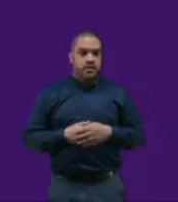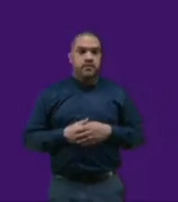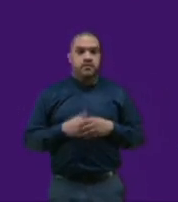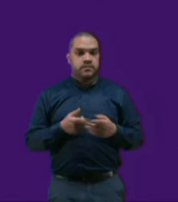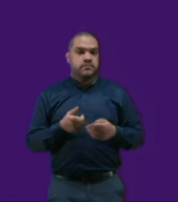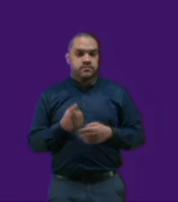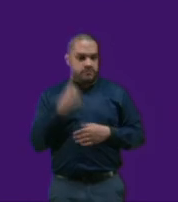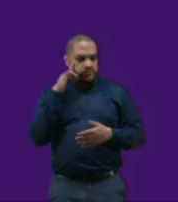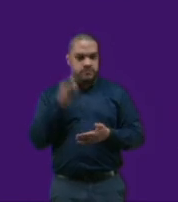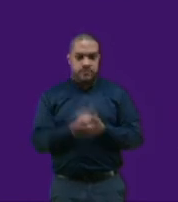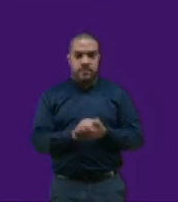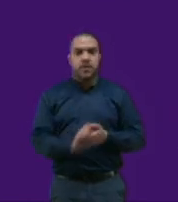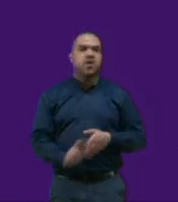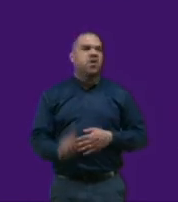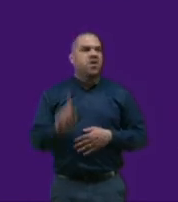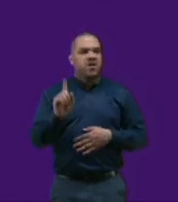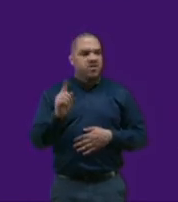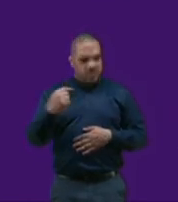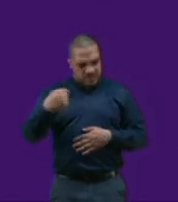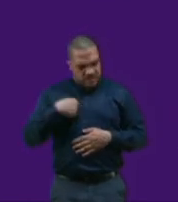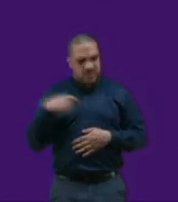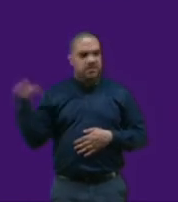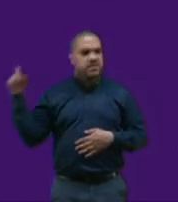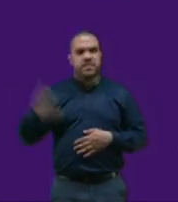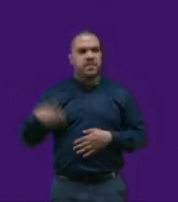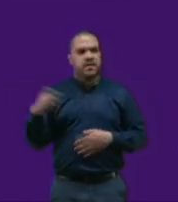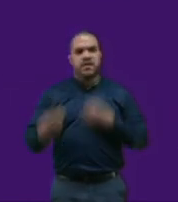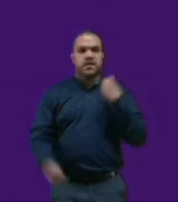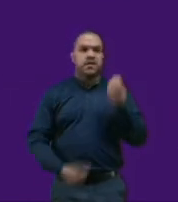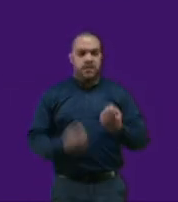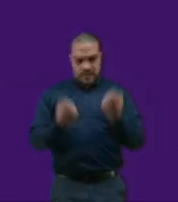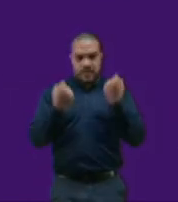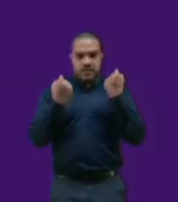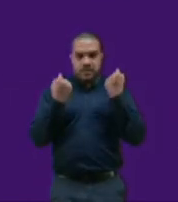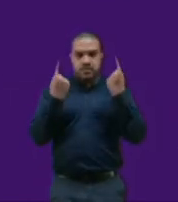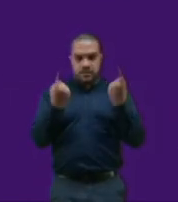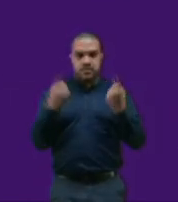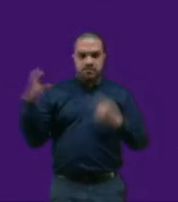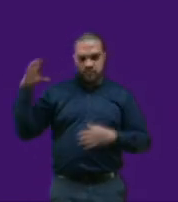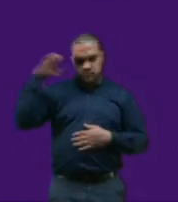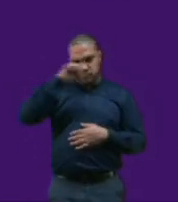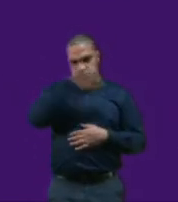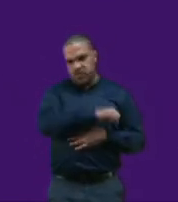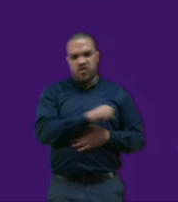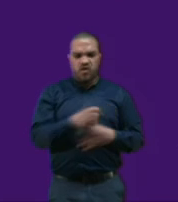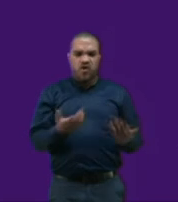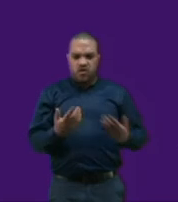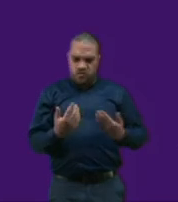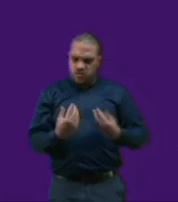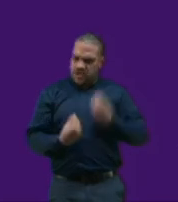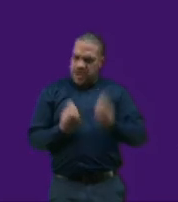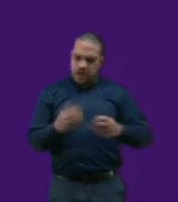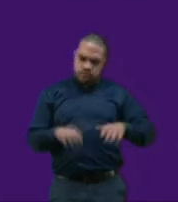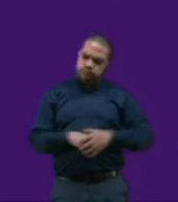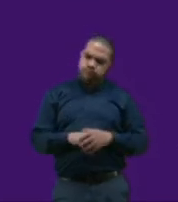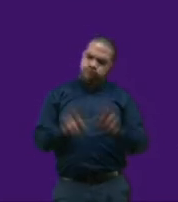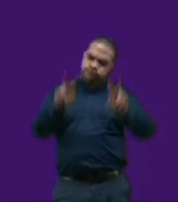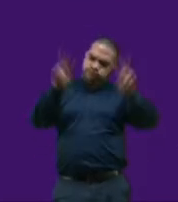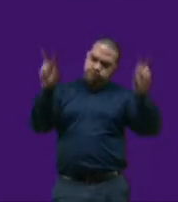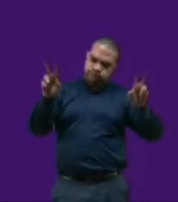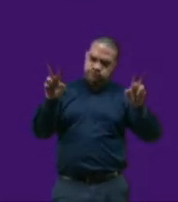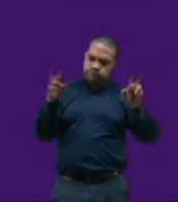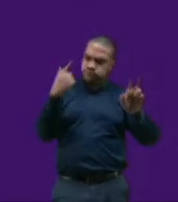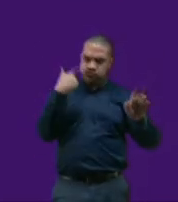uno primero tiene que entender y darse cuenta dónde juega, tener muy claro su modelo